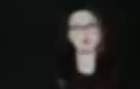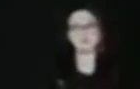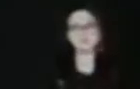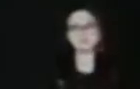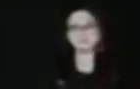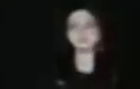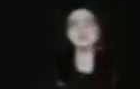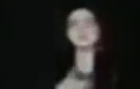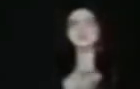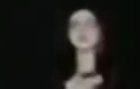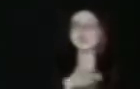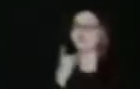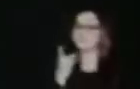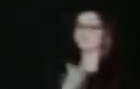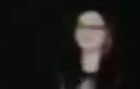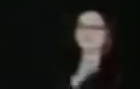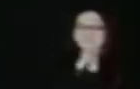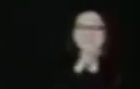Yo solo respondo